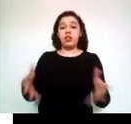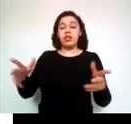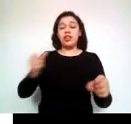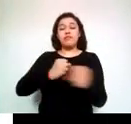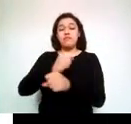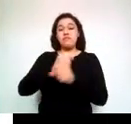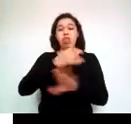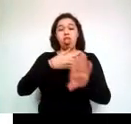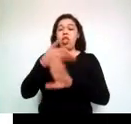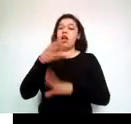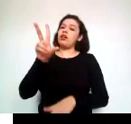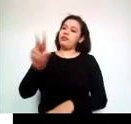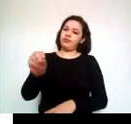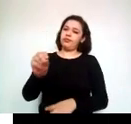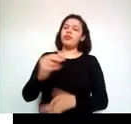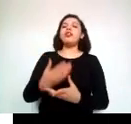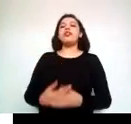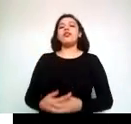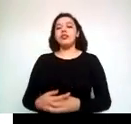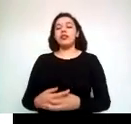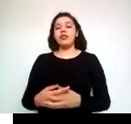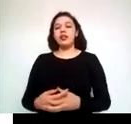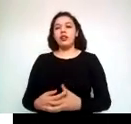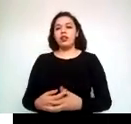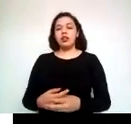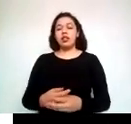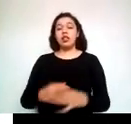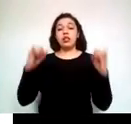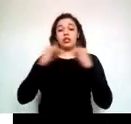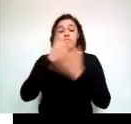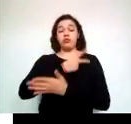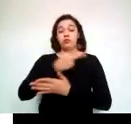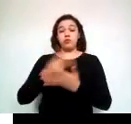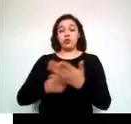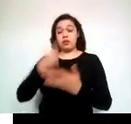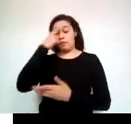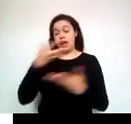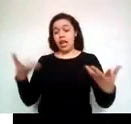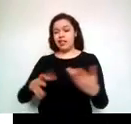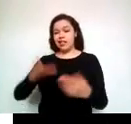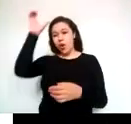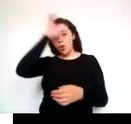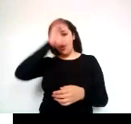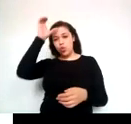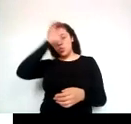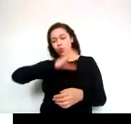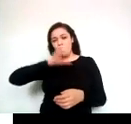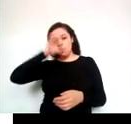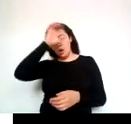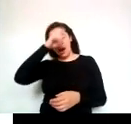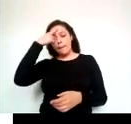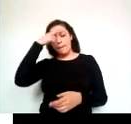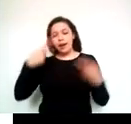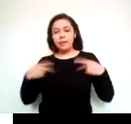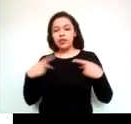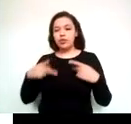Por supuesto, la institución tiene que tener como programas para ir creando esta cultura hacia todos los trabajadores y